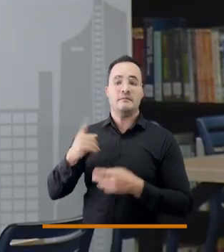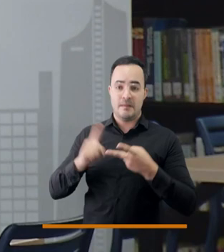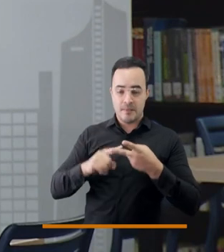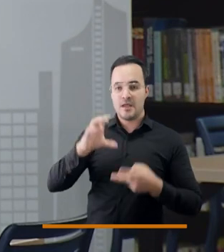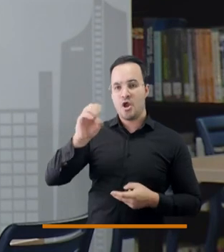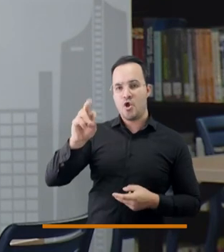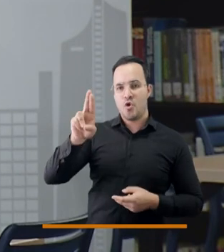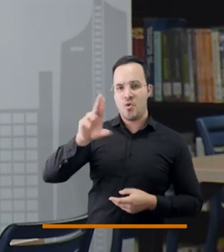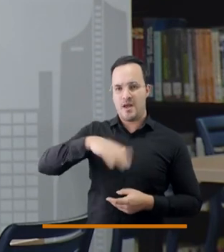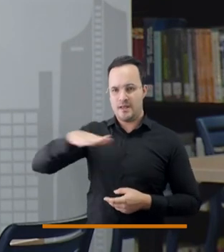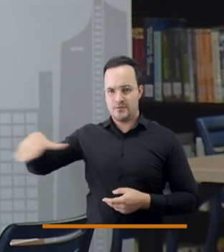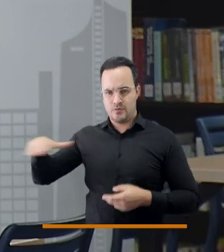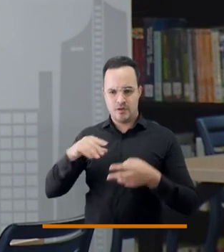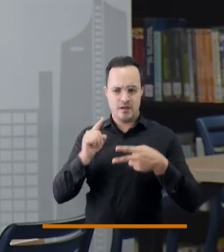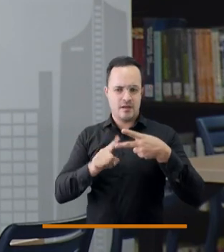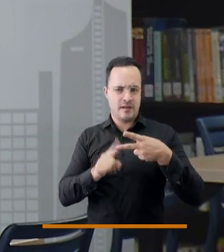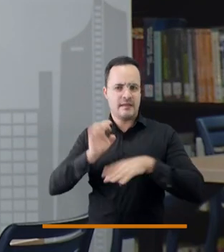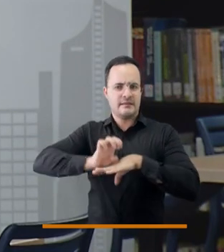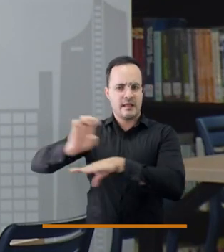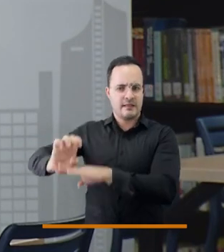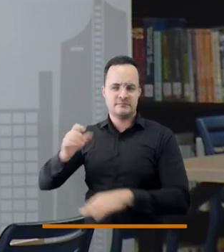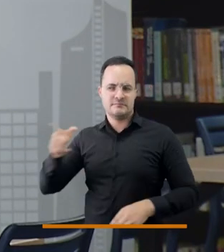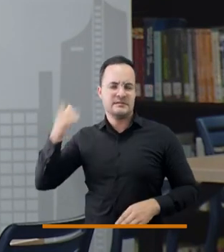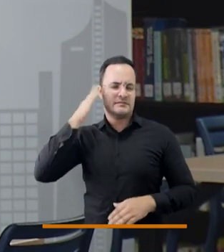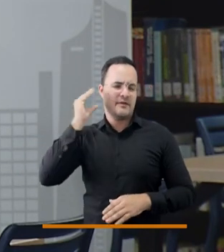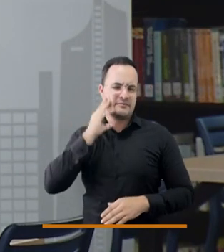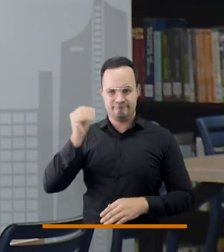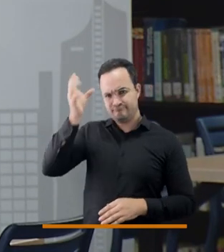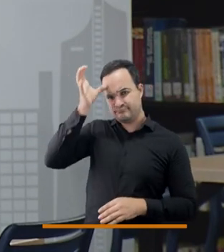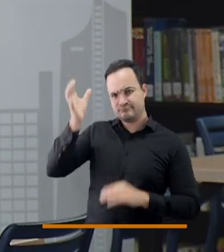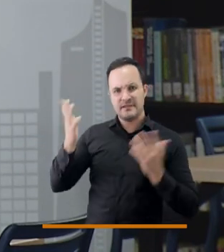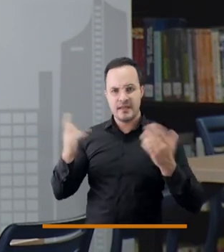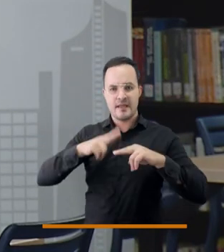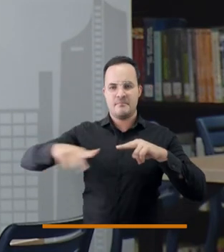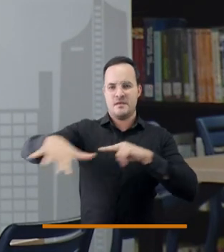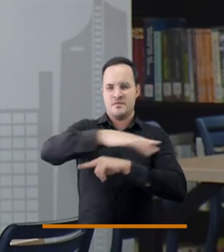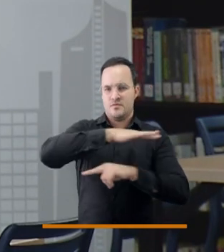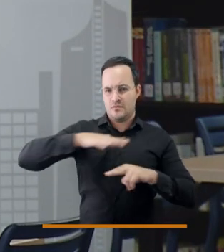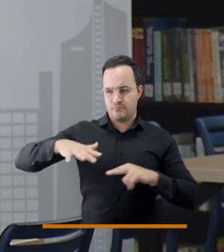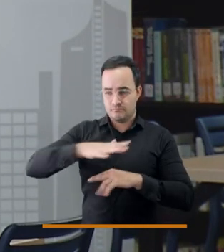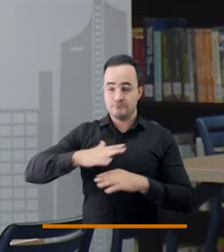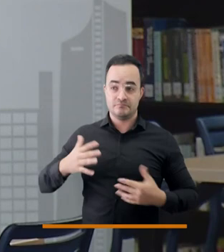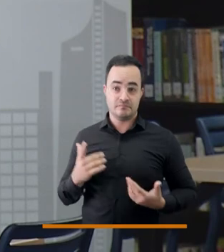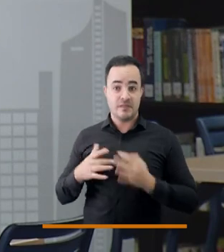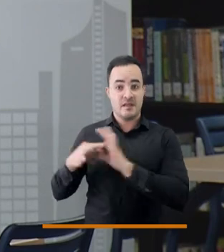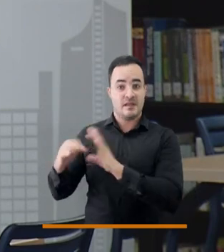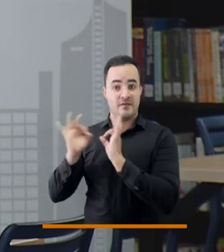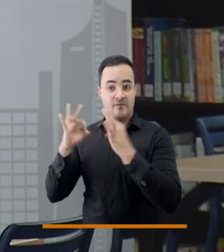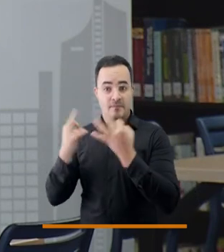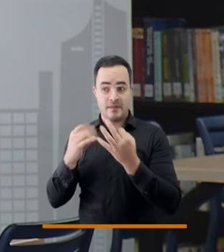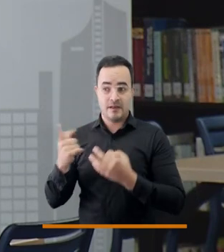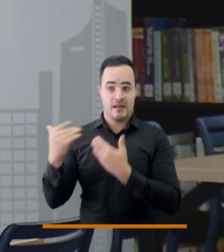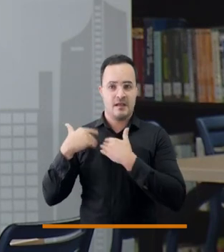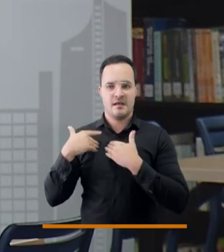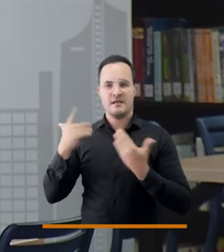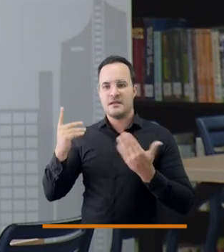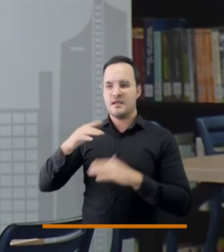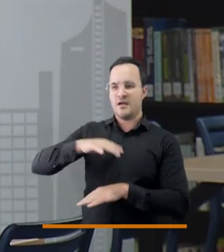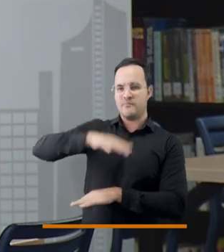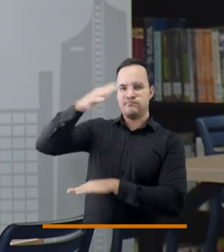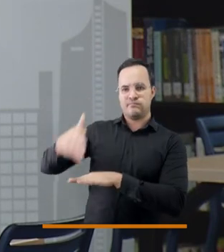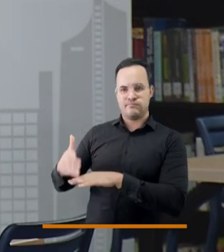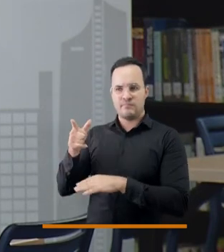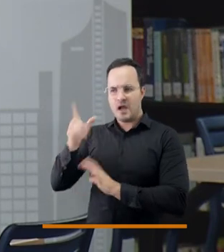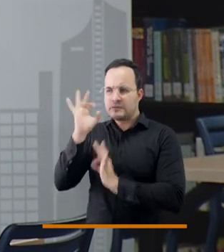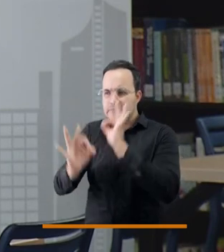años, experto en temas de conservación de medio ambiente, y su familia es protectora del único páramo